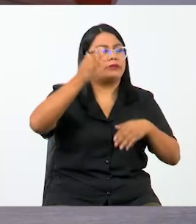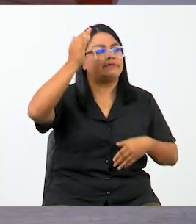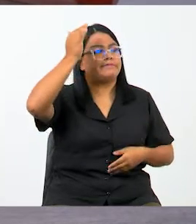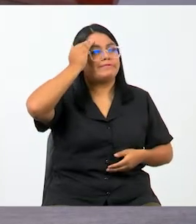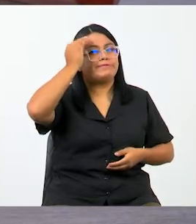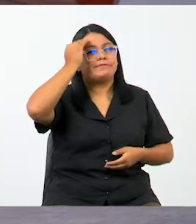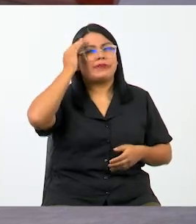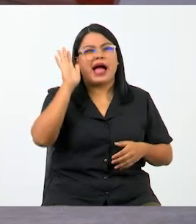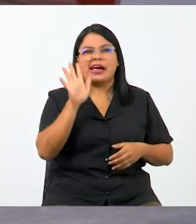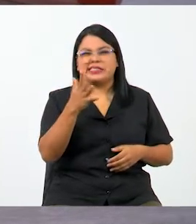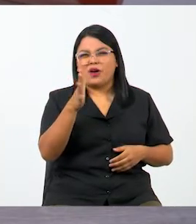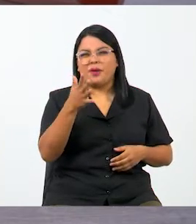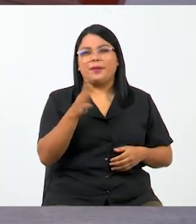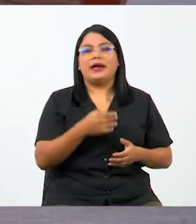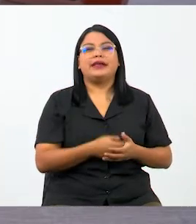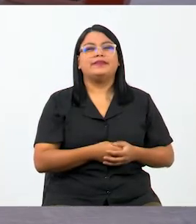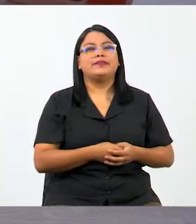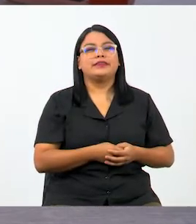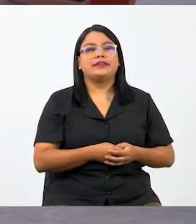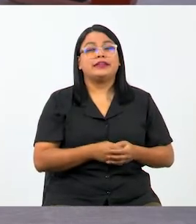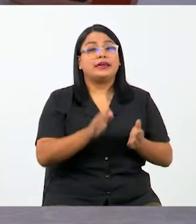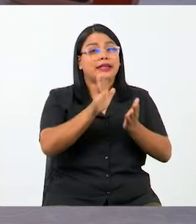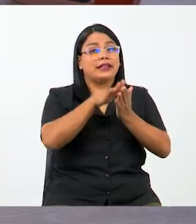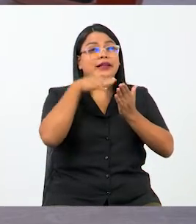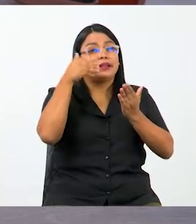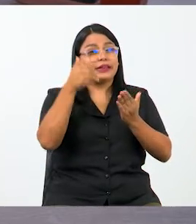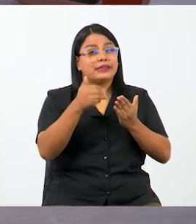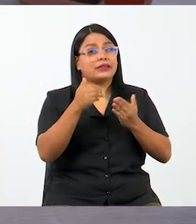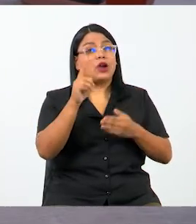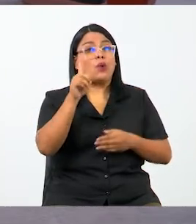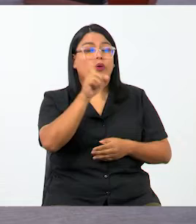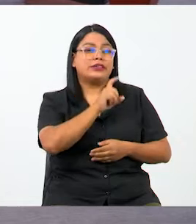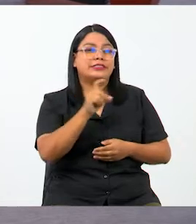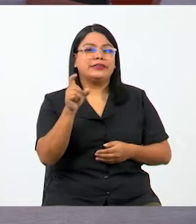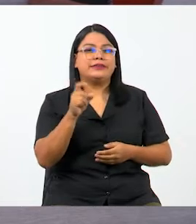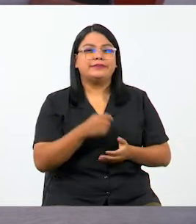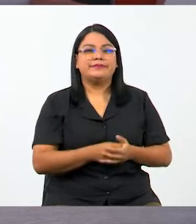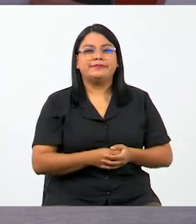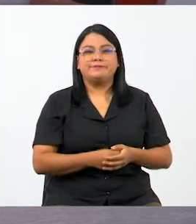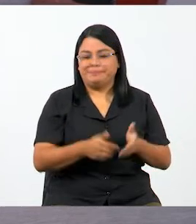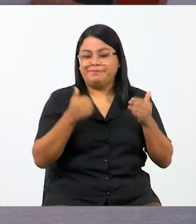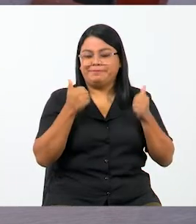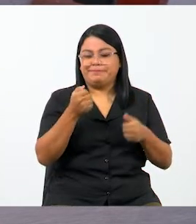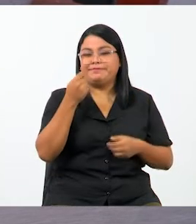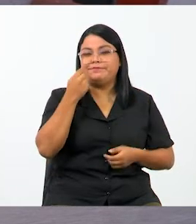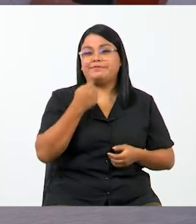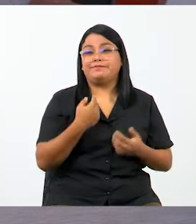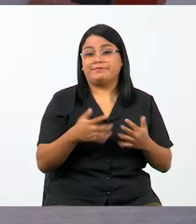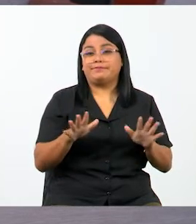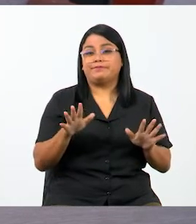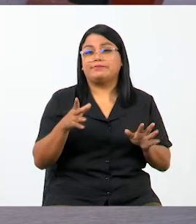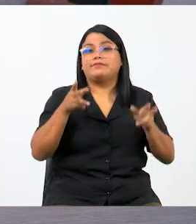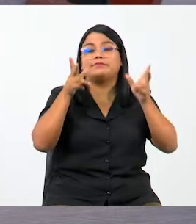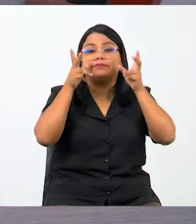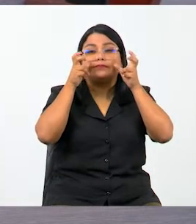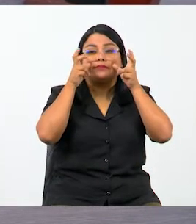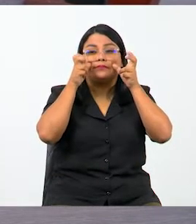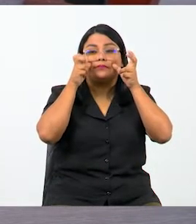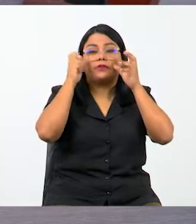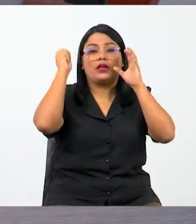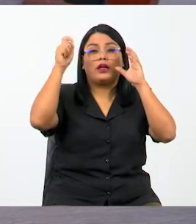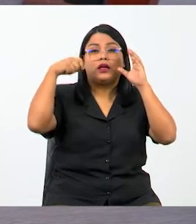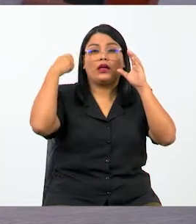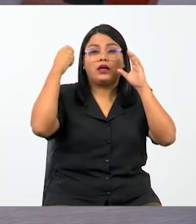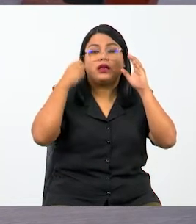de la planificación de una semana? De acuerdo, acabamos de observar en el video, como tú lo dijiste,